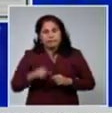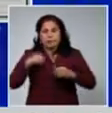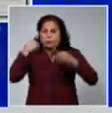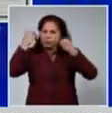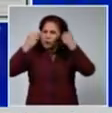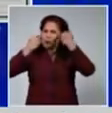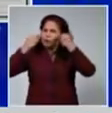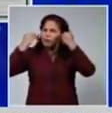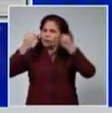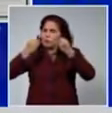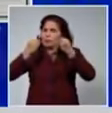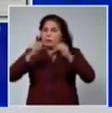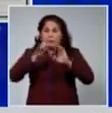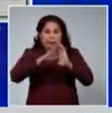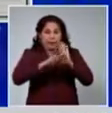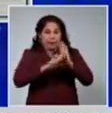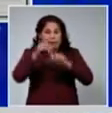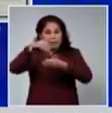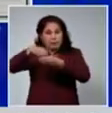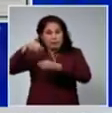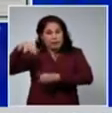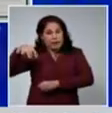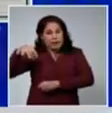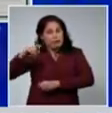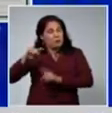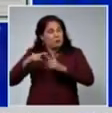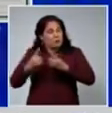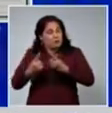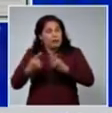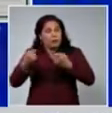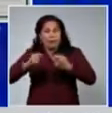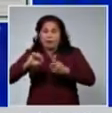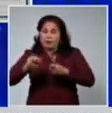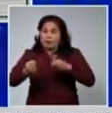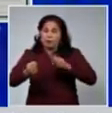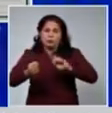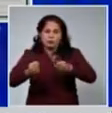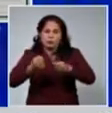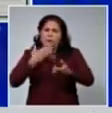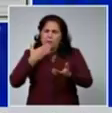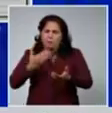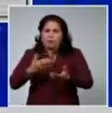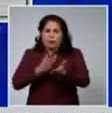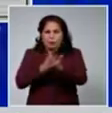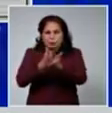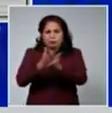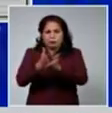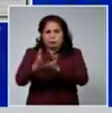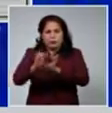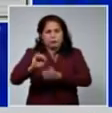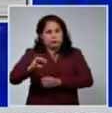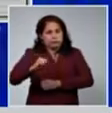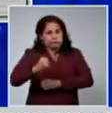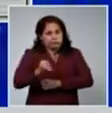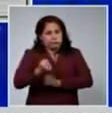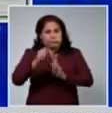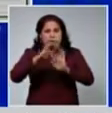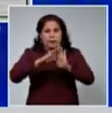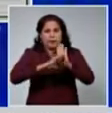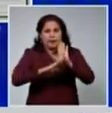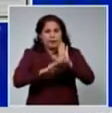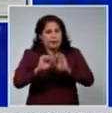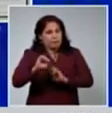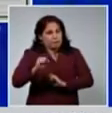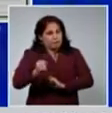dando medida pero indiscutiblemente continuarán creciendo la todas las ganas